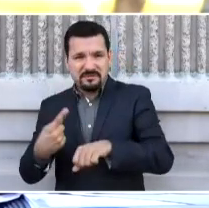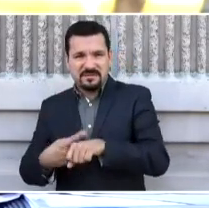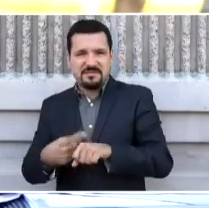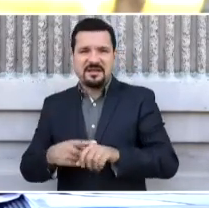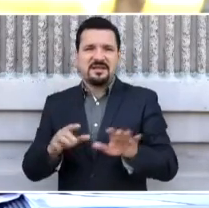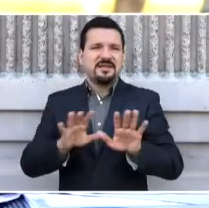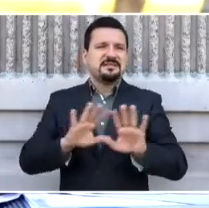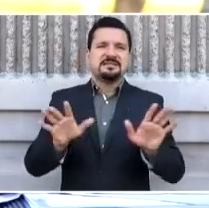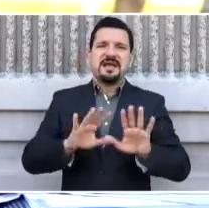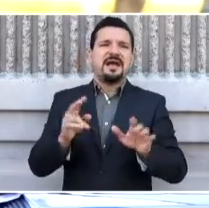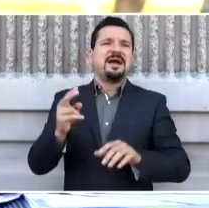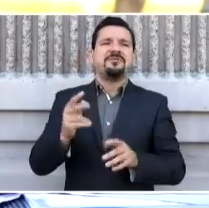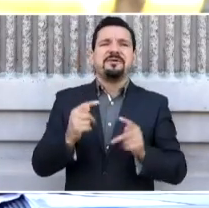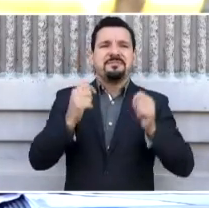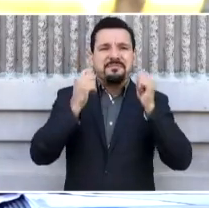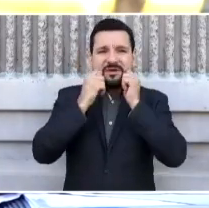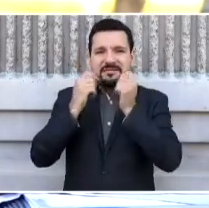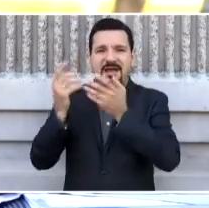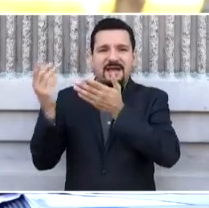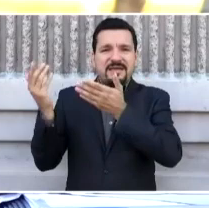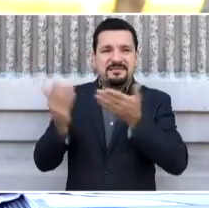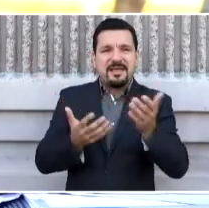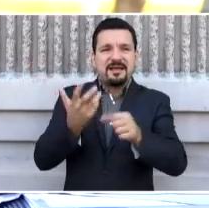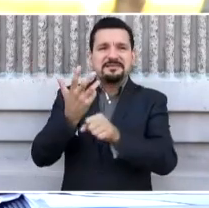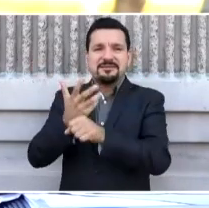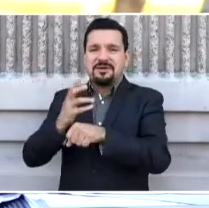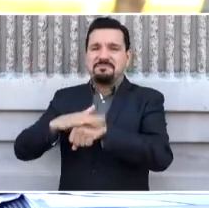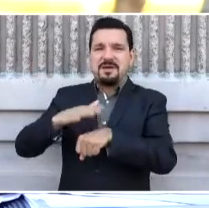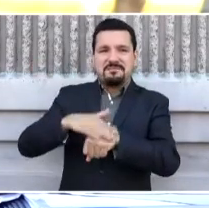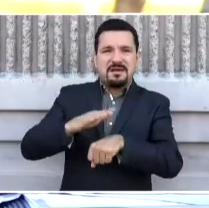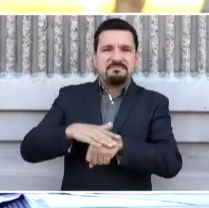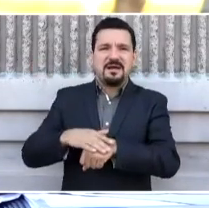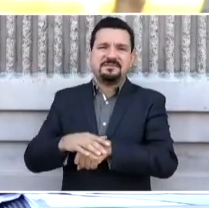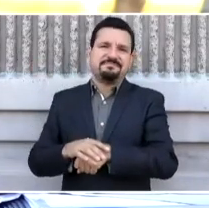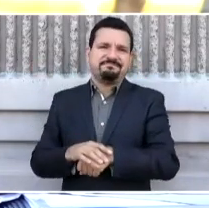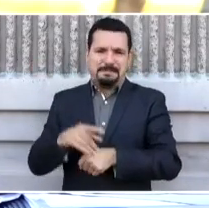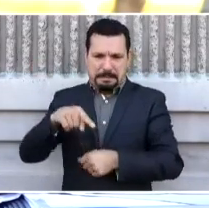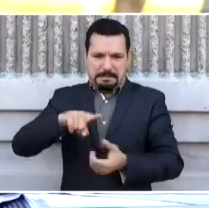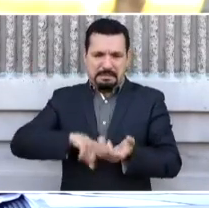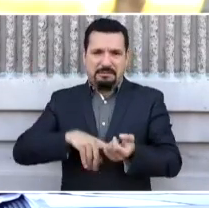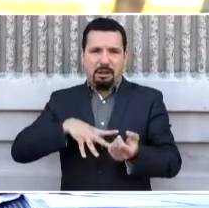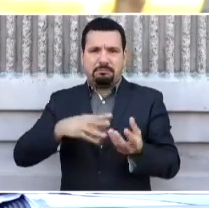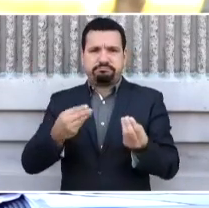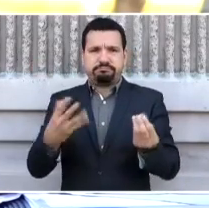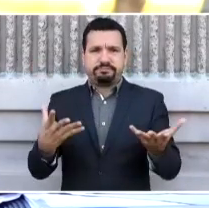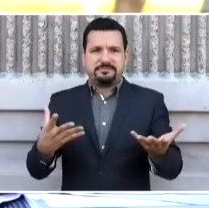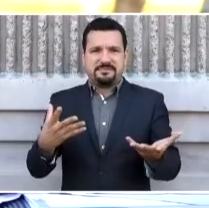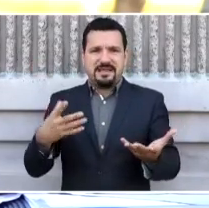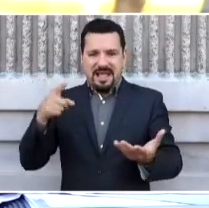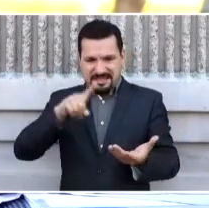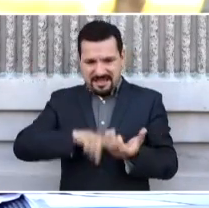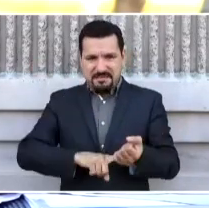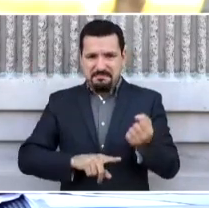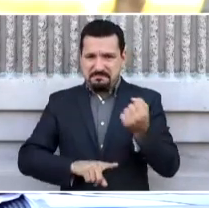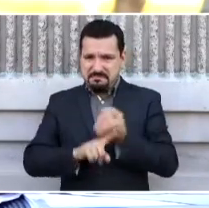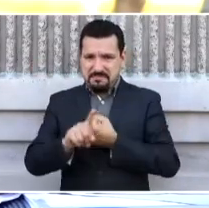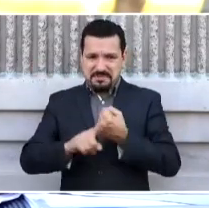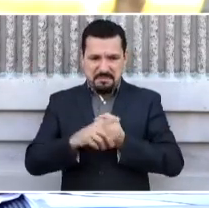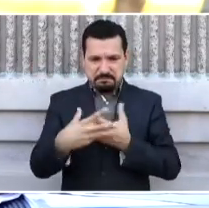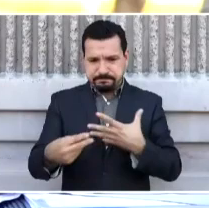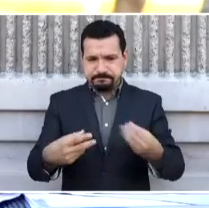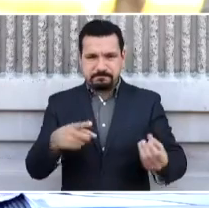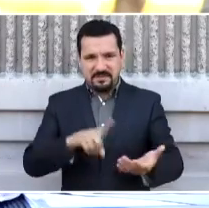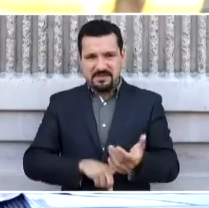no tiene sentido buscar pacientes que lleguen con síntomas respiratorios, porque ya la transmisión la tenemos, de